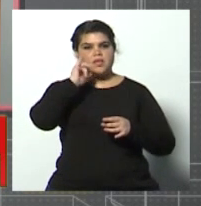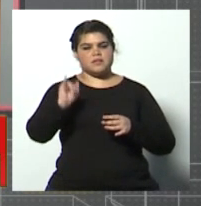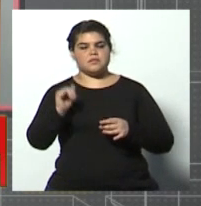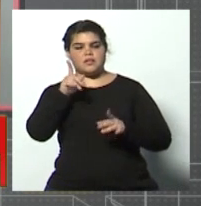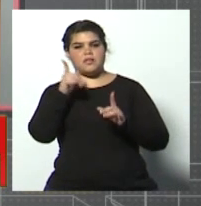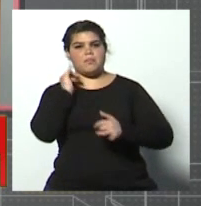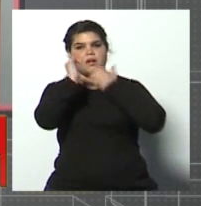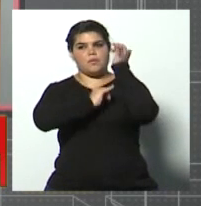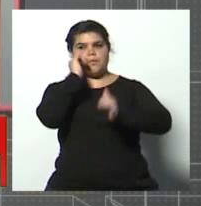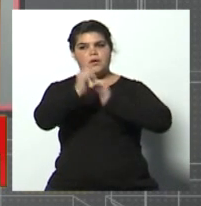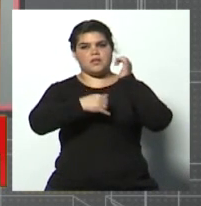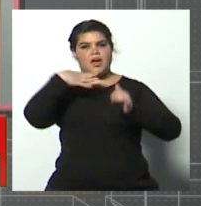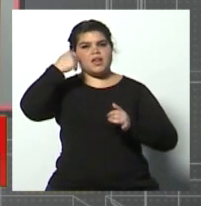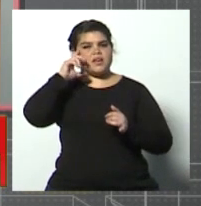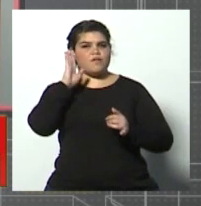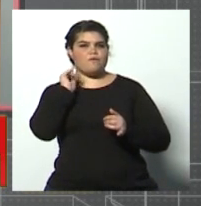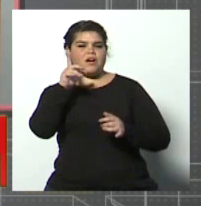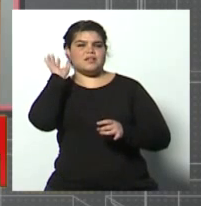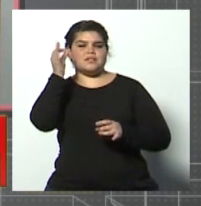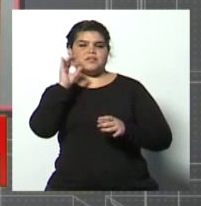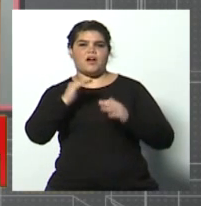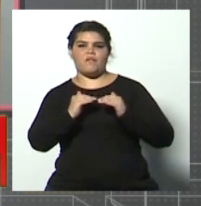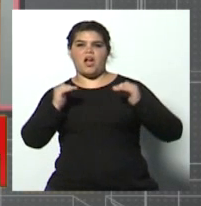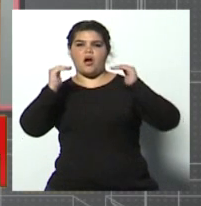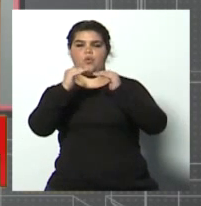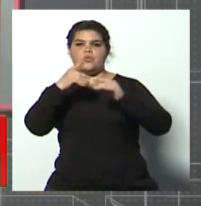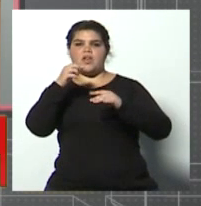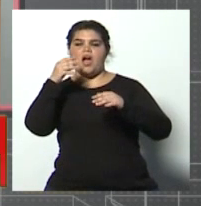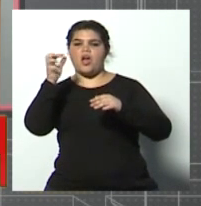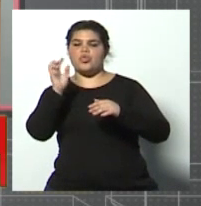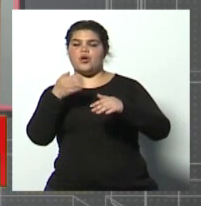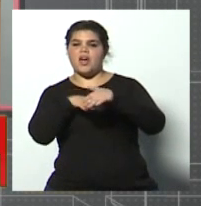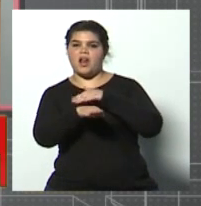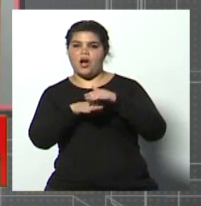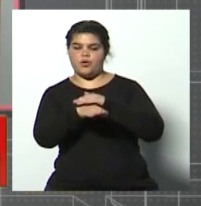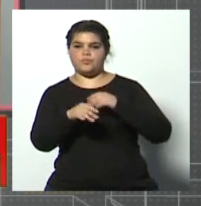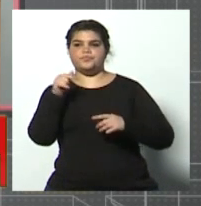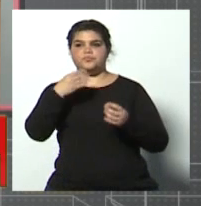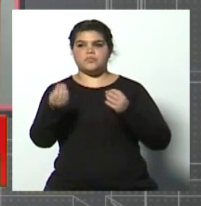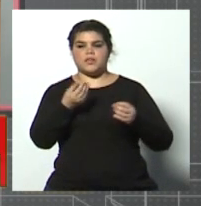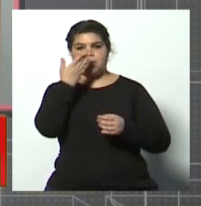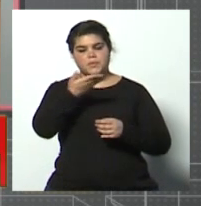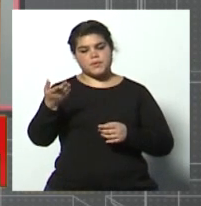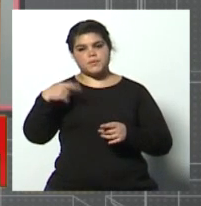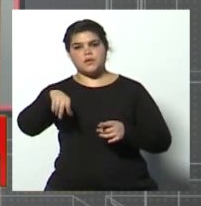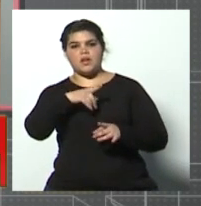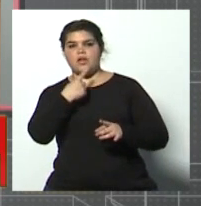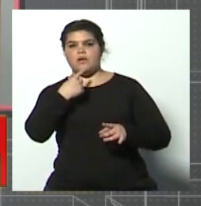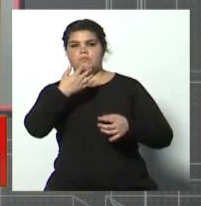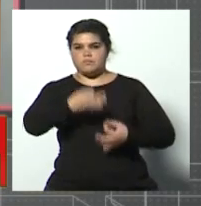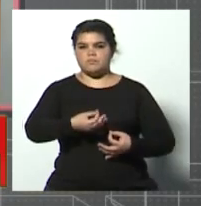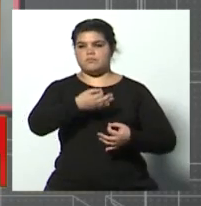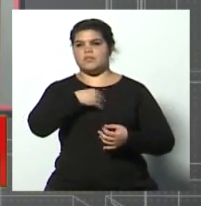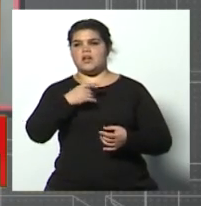tema. Aníbal Fernández reconoció ajustes en la compra de dólar ahorro. Sin embargo, él manifestaba que no cree que